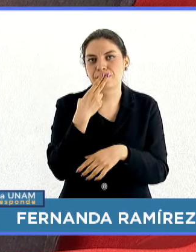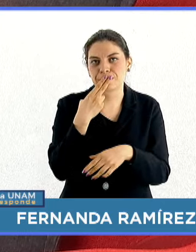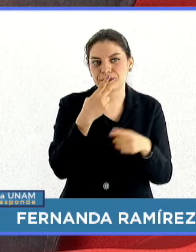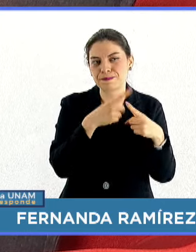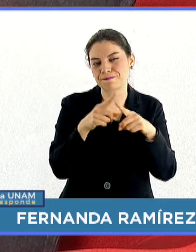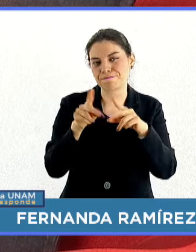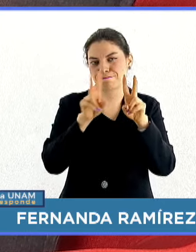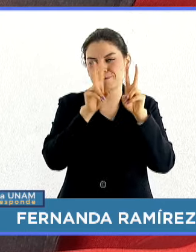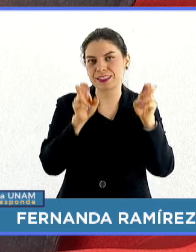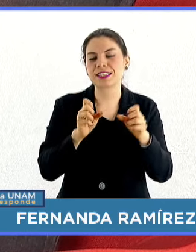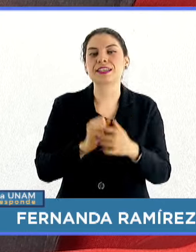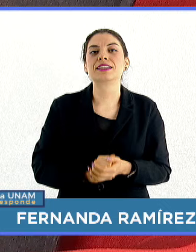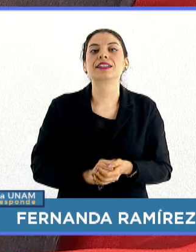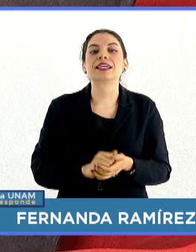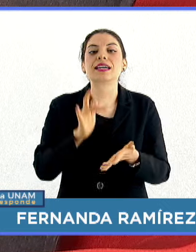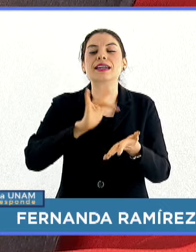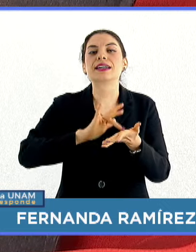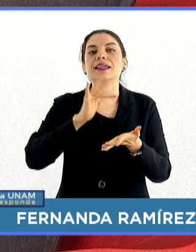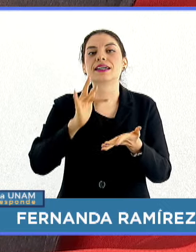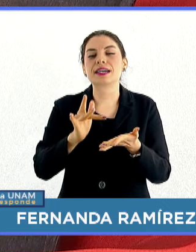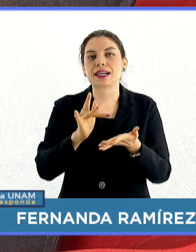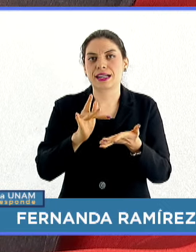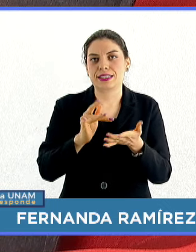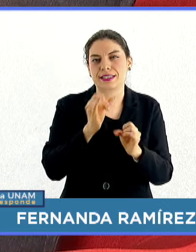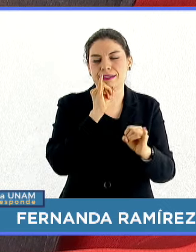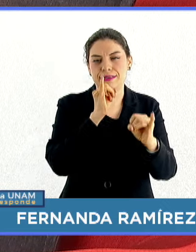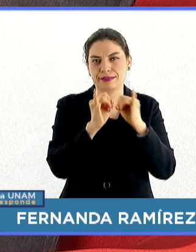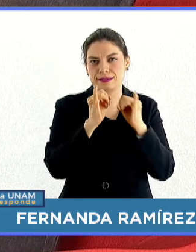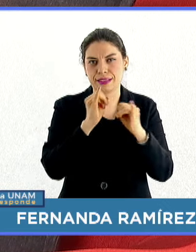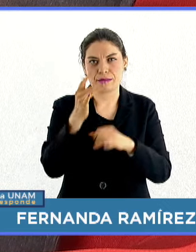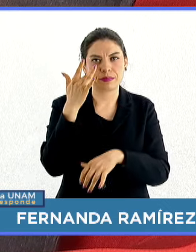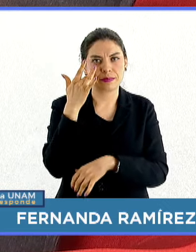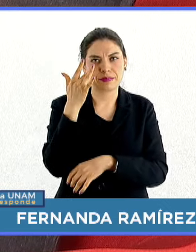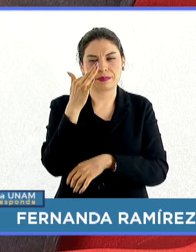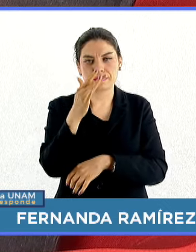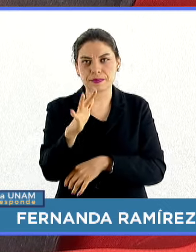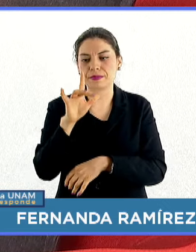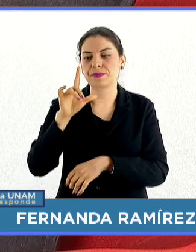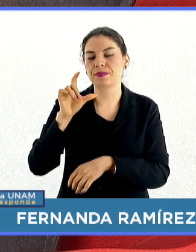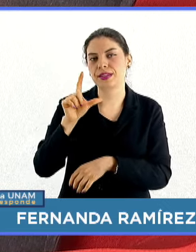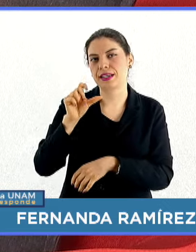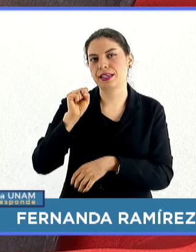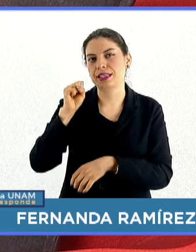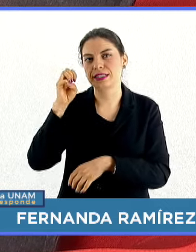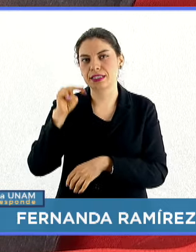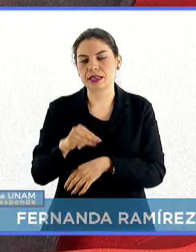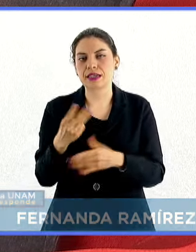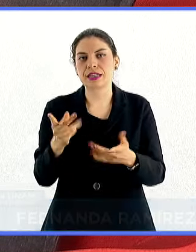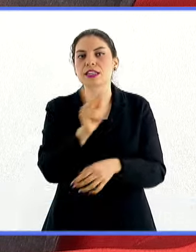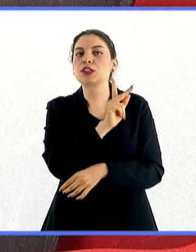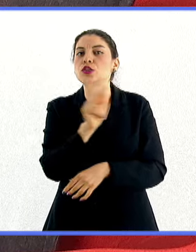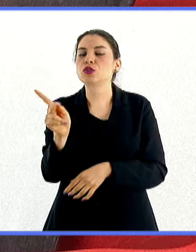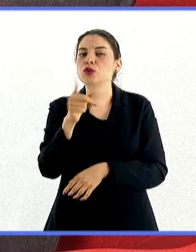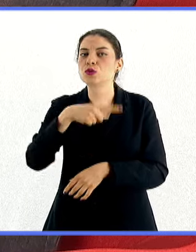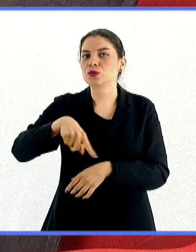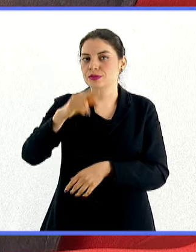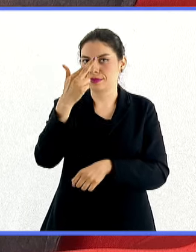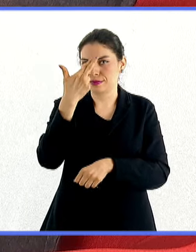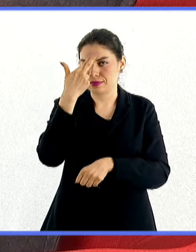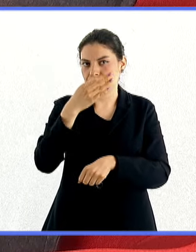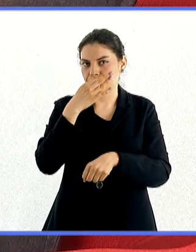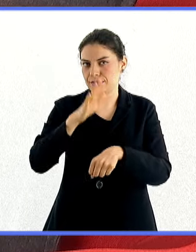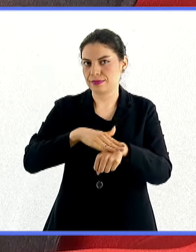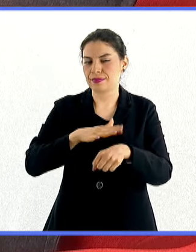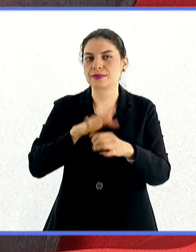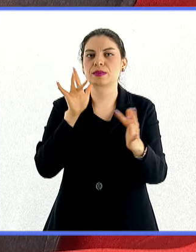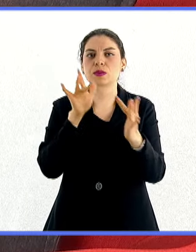temas. Agradecemos también a Fernanda Ramírez su participación en la interpretación de Lengua de Señas Mexicana, y a todos ustedes les recordamos que podemos